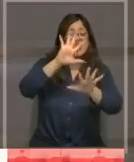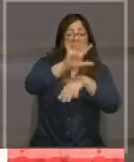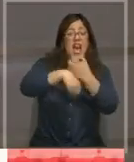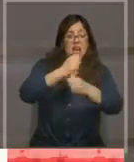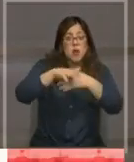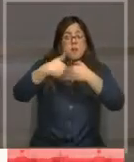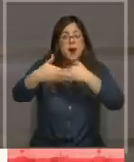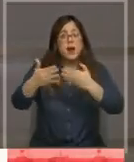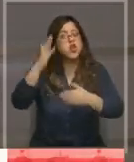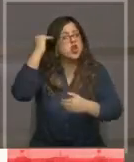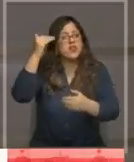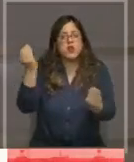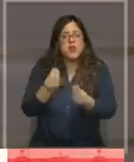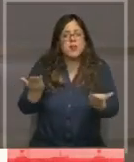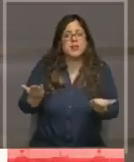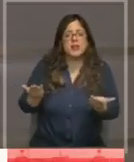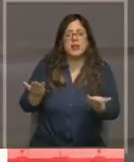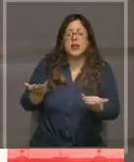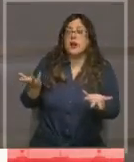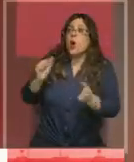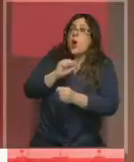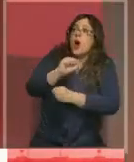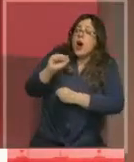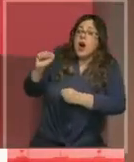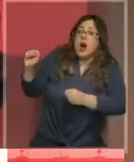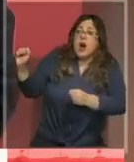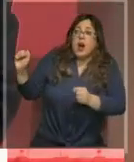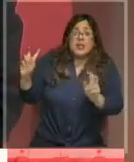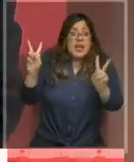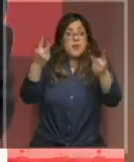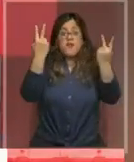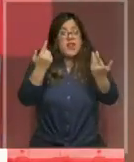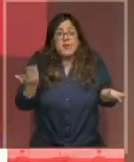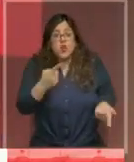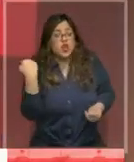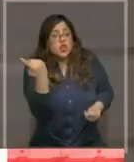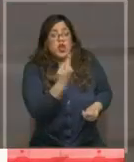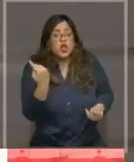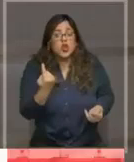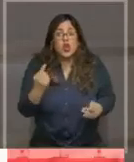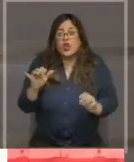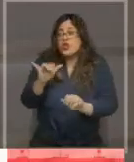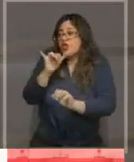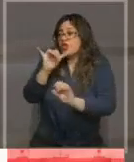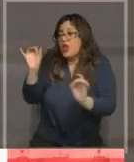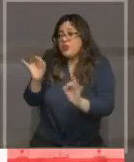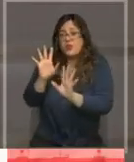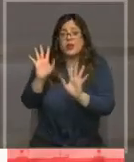sabemos qué vamos a estar. Ay, estaremos en 10 años más. Aquí yo no creo que estemos, por lo menos, a lo mejor ahí. No,